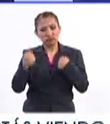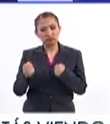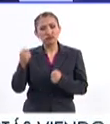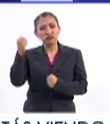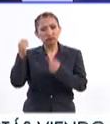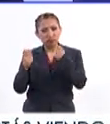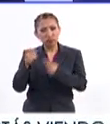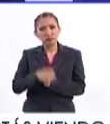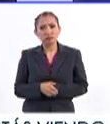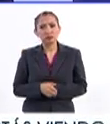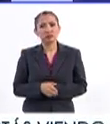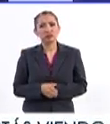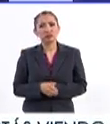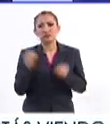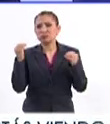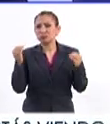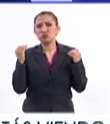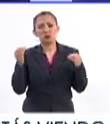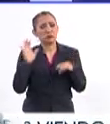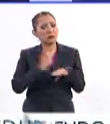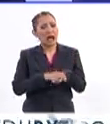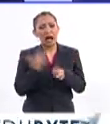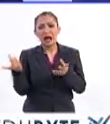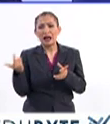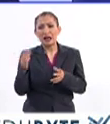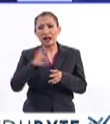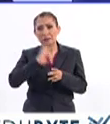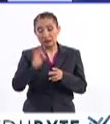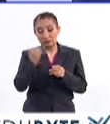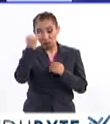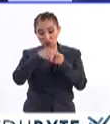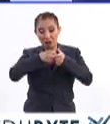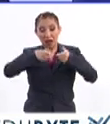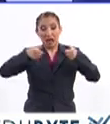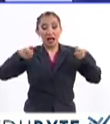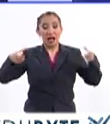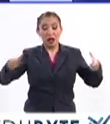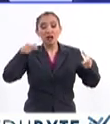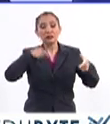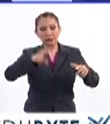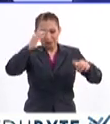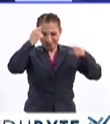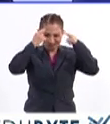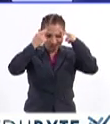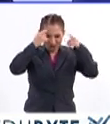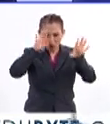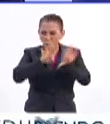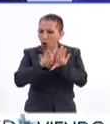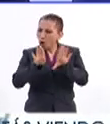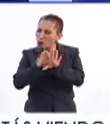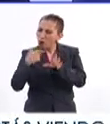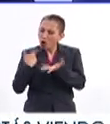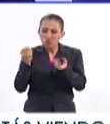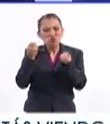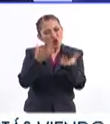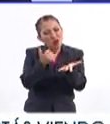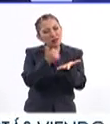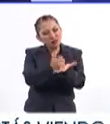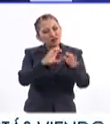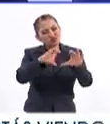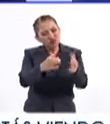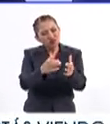que muchísimo más del porcentaje que se puedan imaginar están pensando en cómo aportar a su